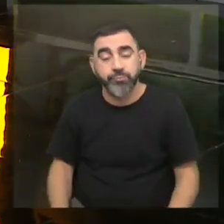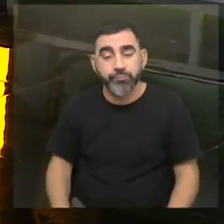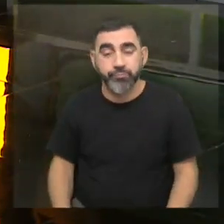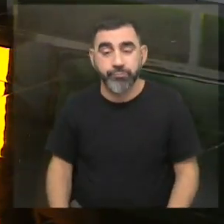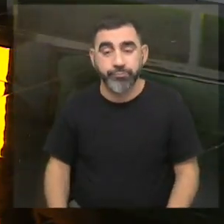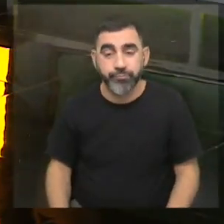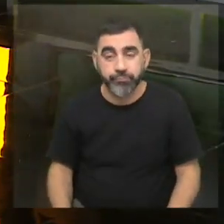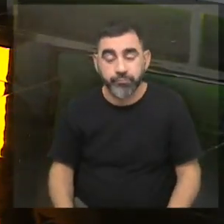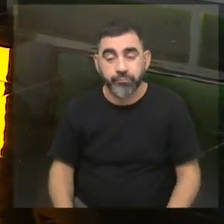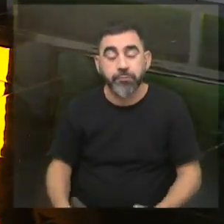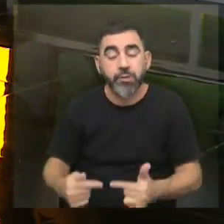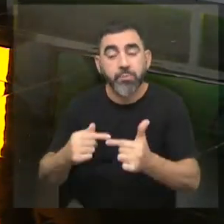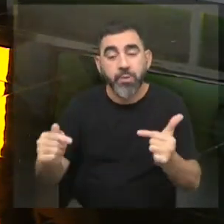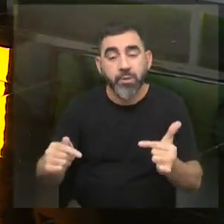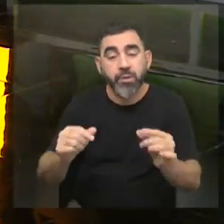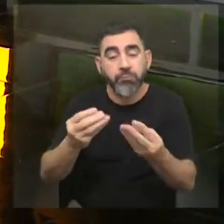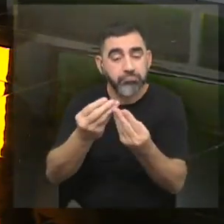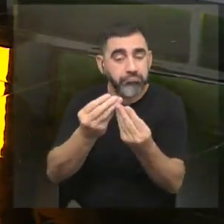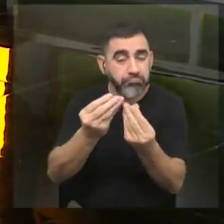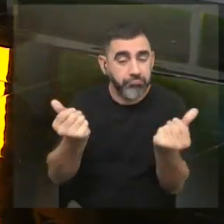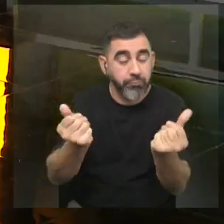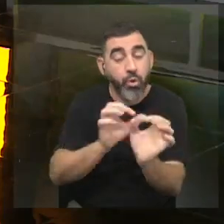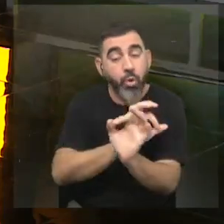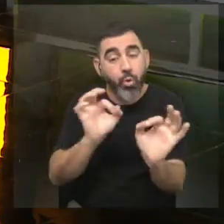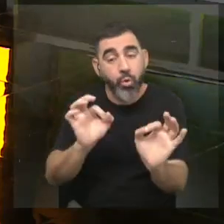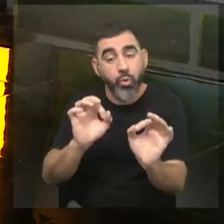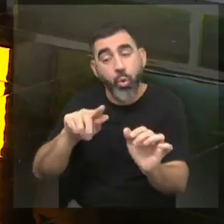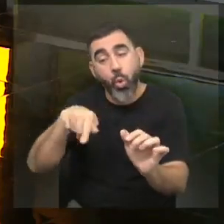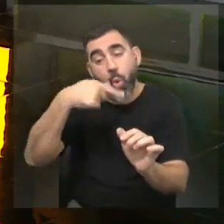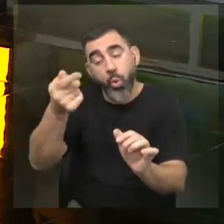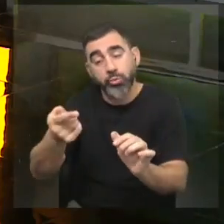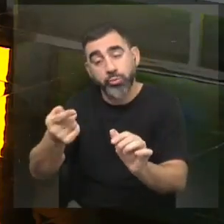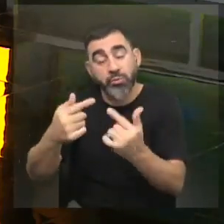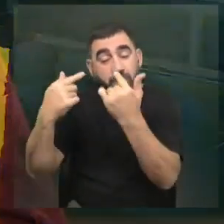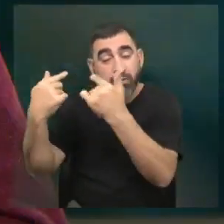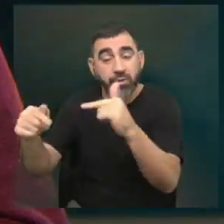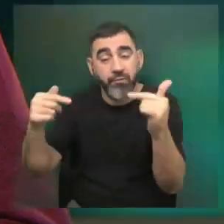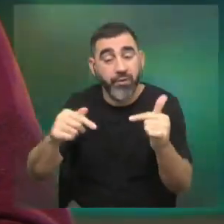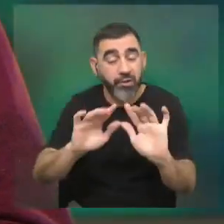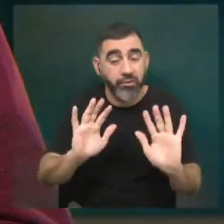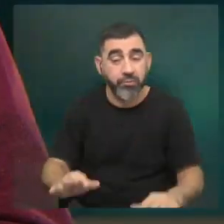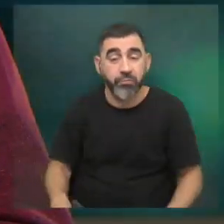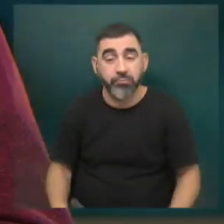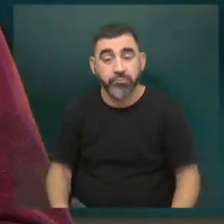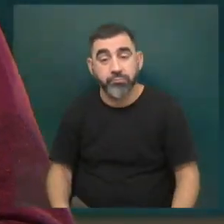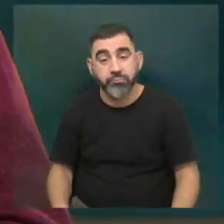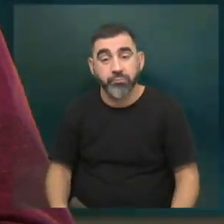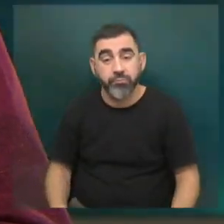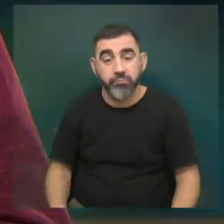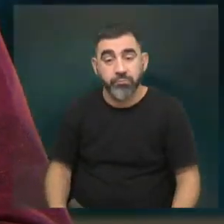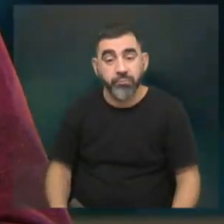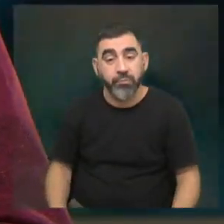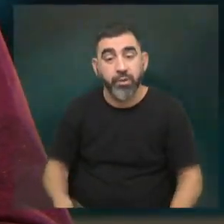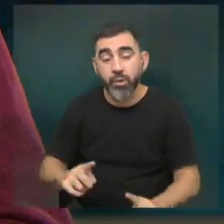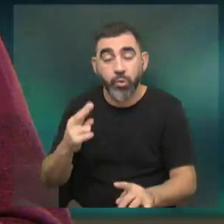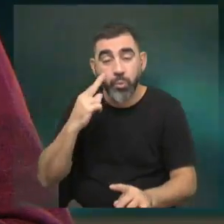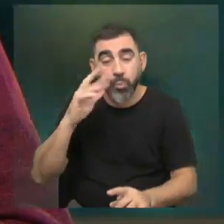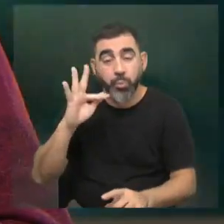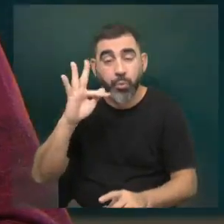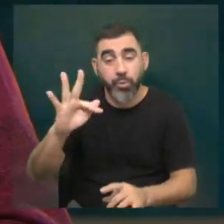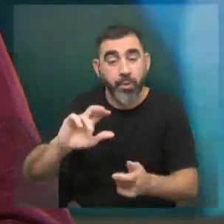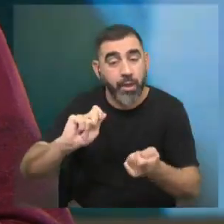más grueso, resiste bastante. Se usa cubierta o protegida por lo que es la resina. O